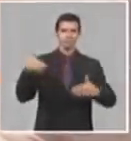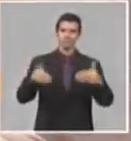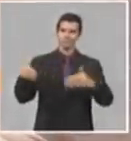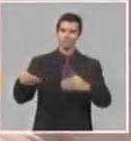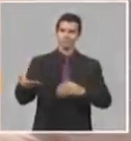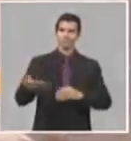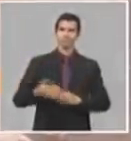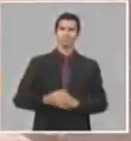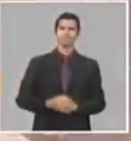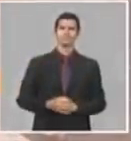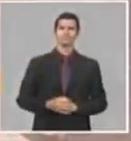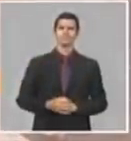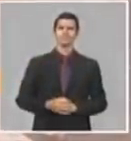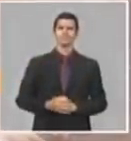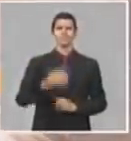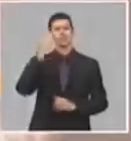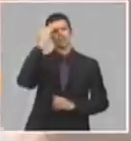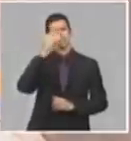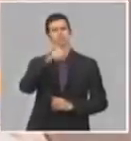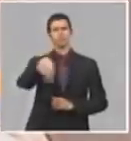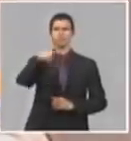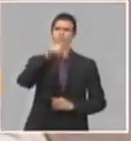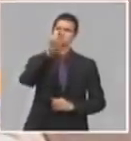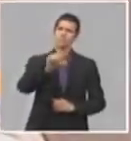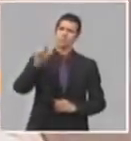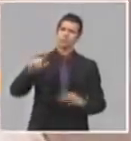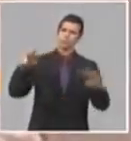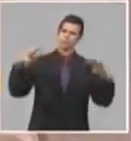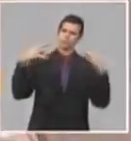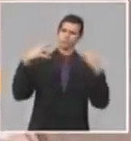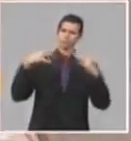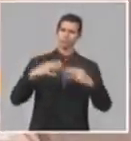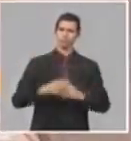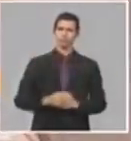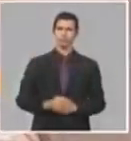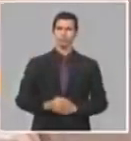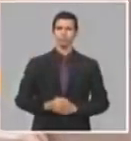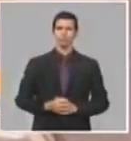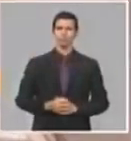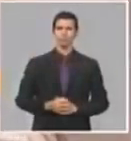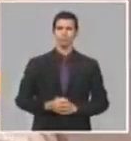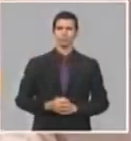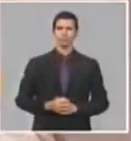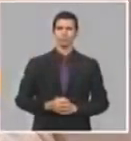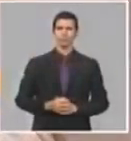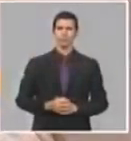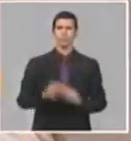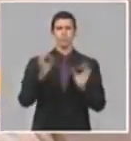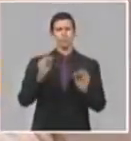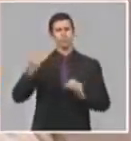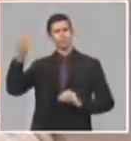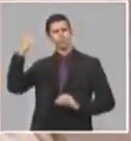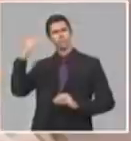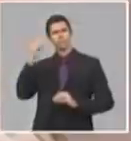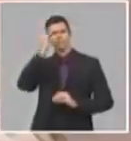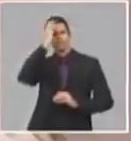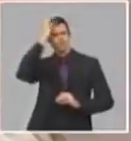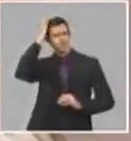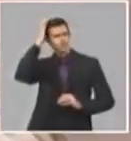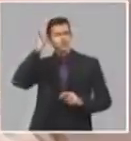mesa y a los televidentes y radiovidentes. Bueno, el presidente Díaz-Canel y después